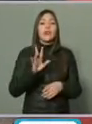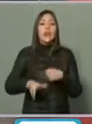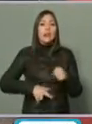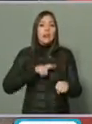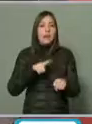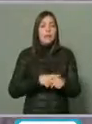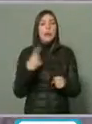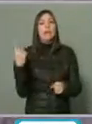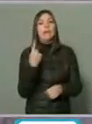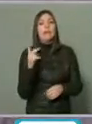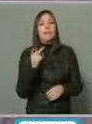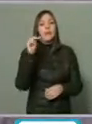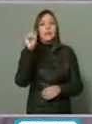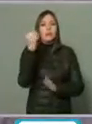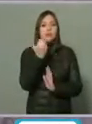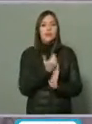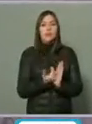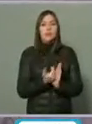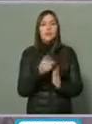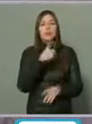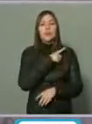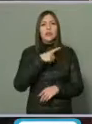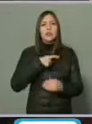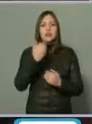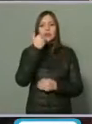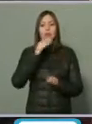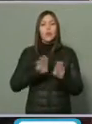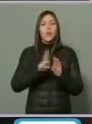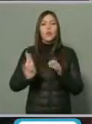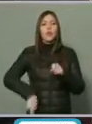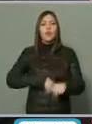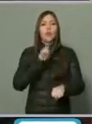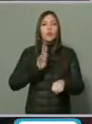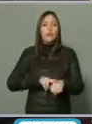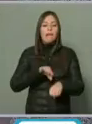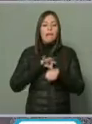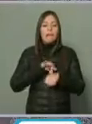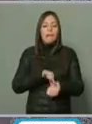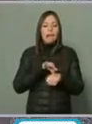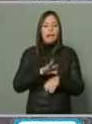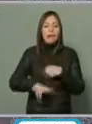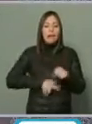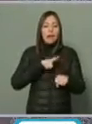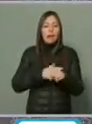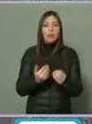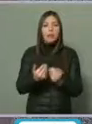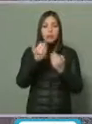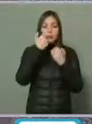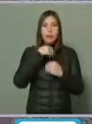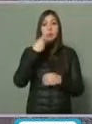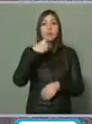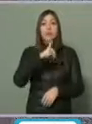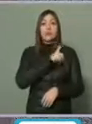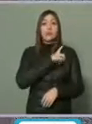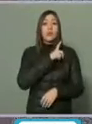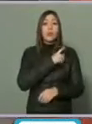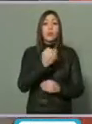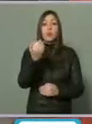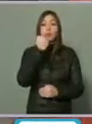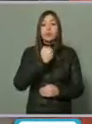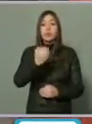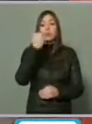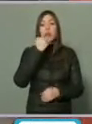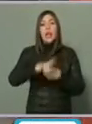proteína en cuanto al valor biológico, una proteína animal que vegetal. Ahora, ojo, no se trata de comer exclusivamente